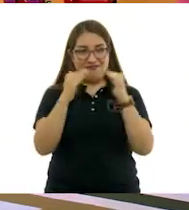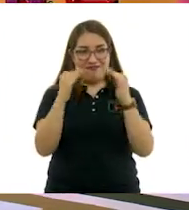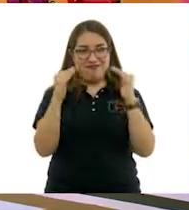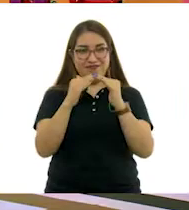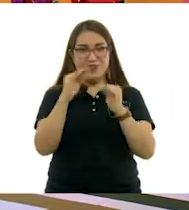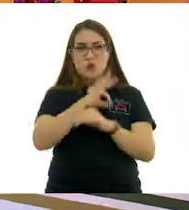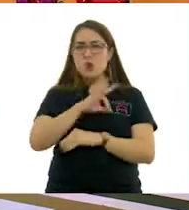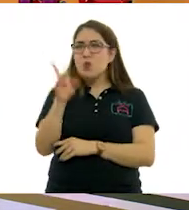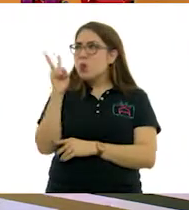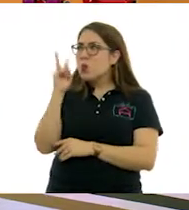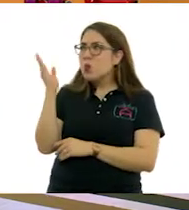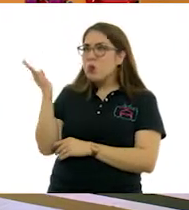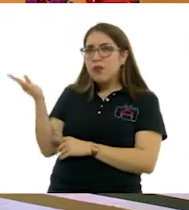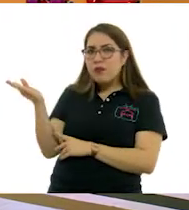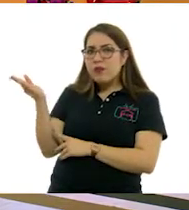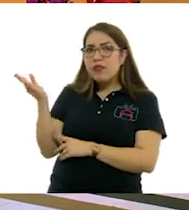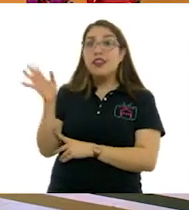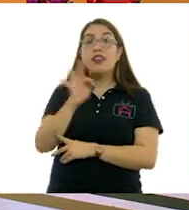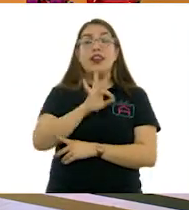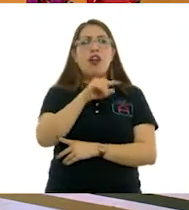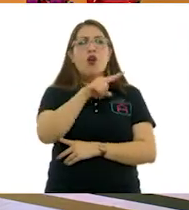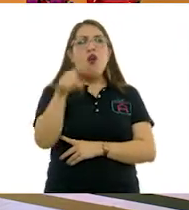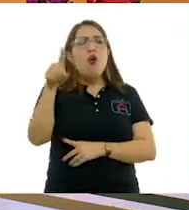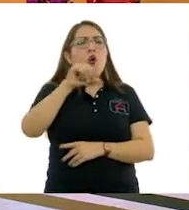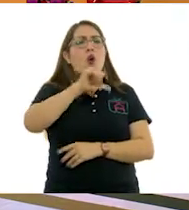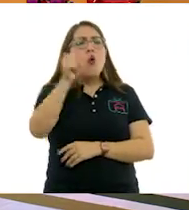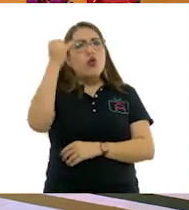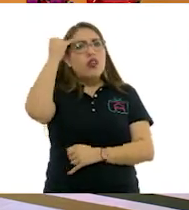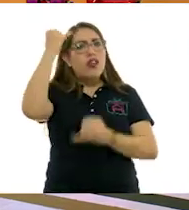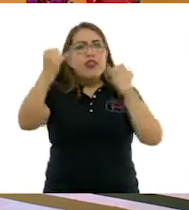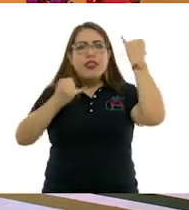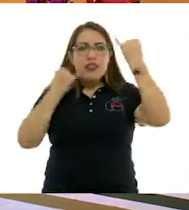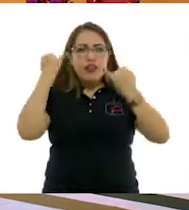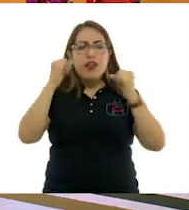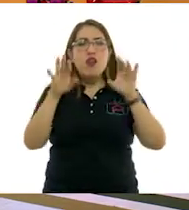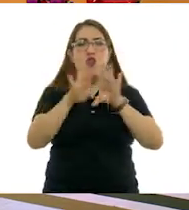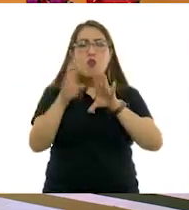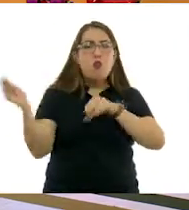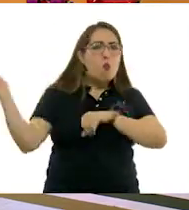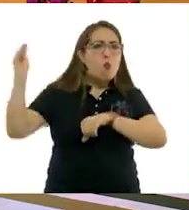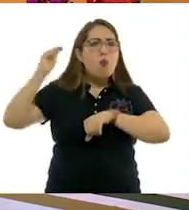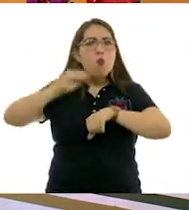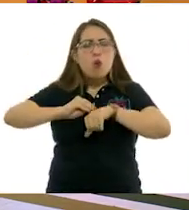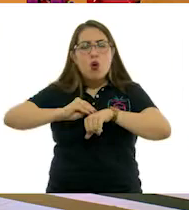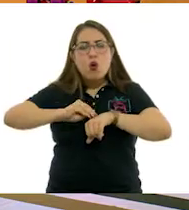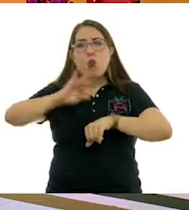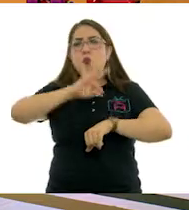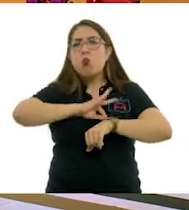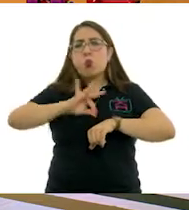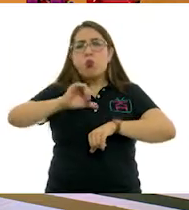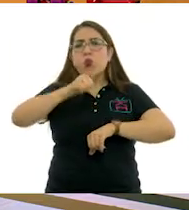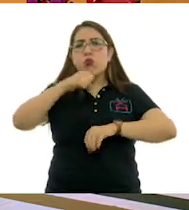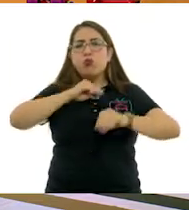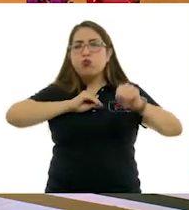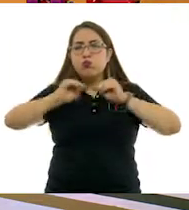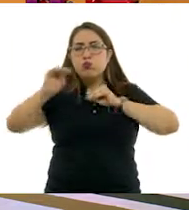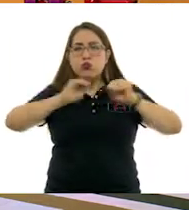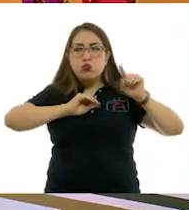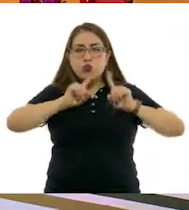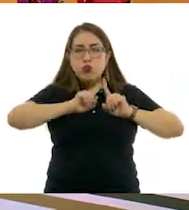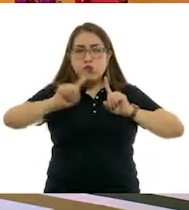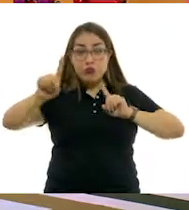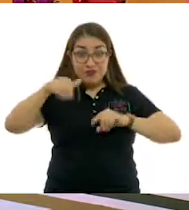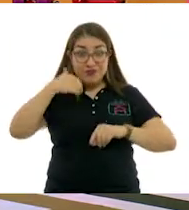que me observen. A lo mejor ustedes también tienen otro tipo de trayectorias o otro tipo de desplazamiento. ¿Les gustaría ver la